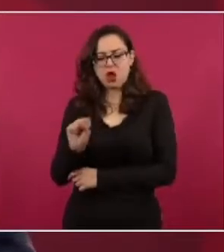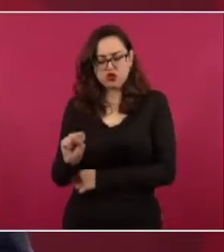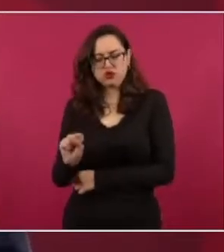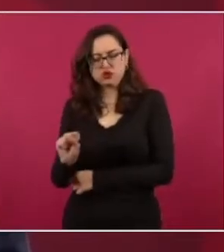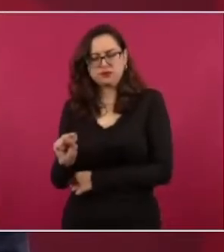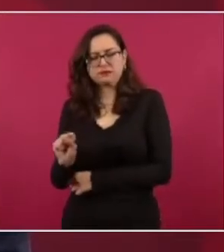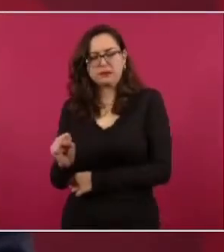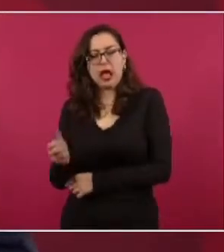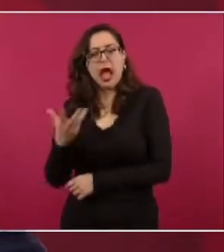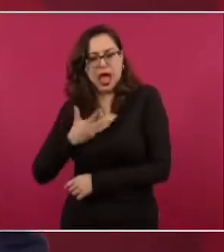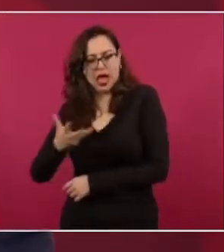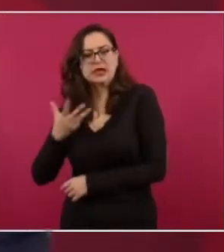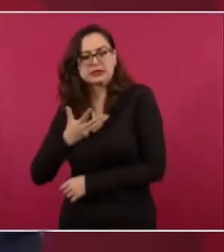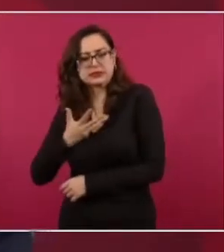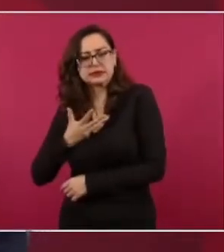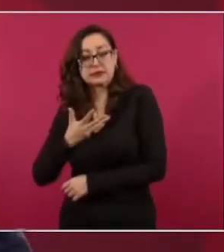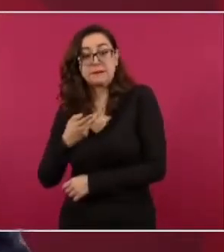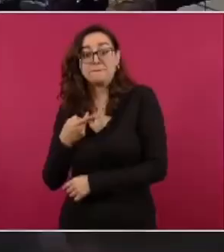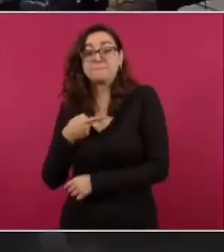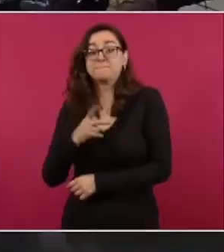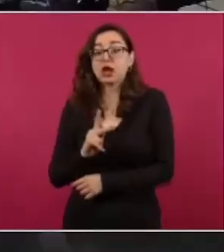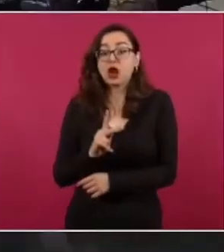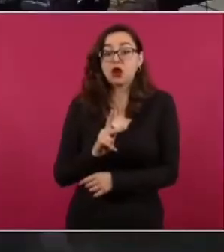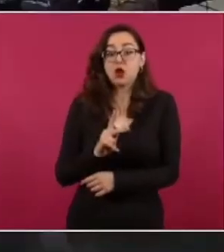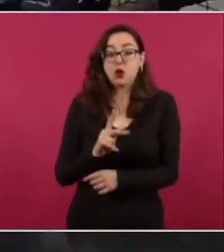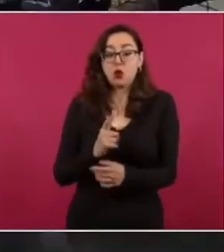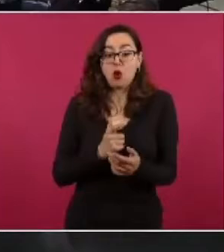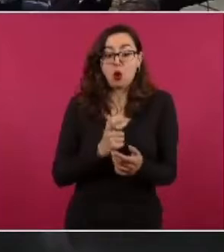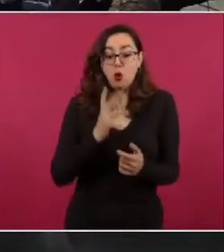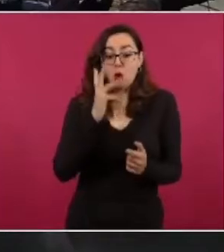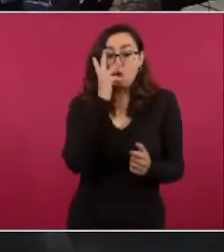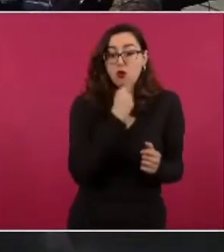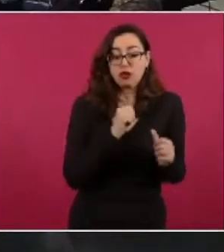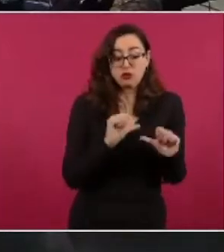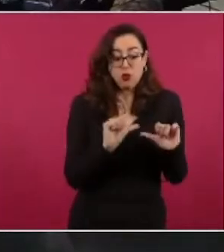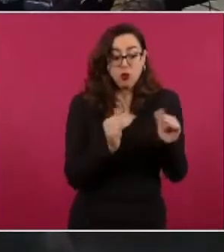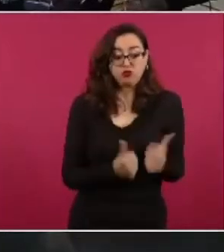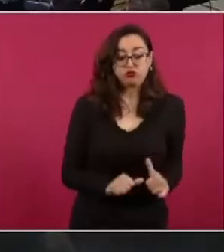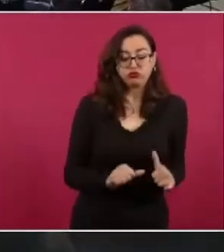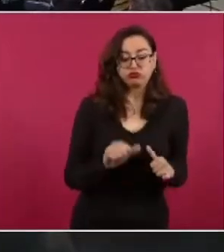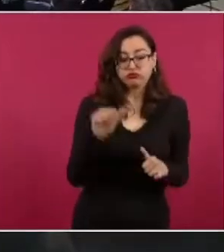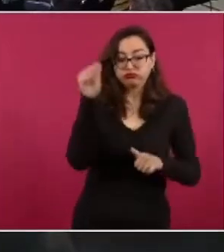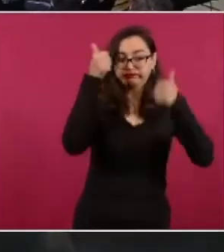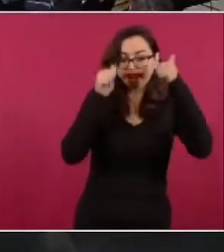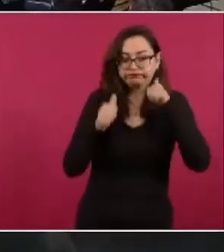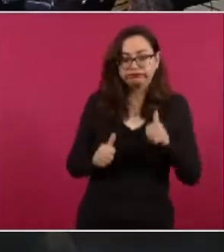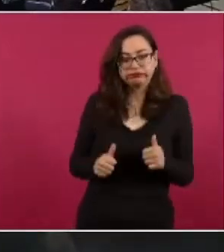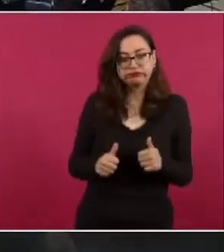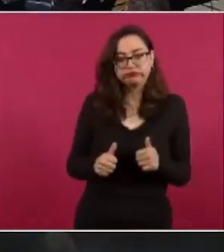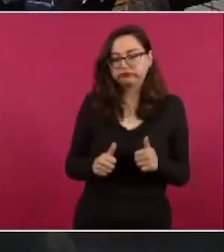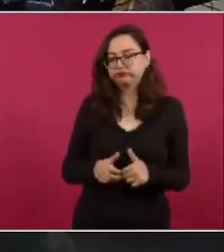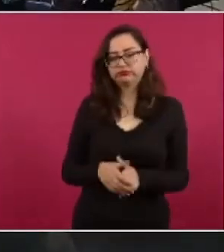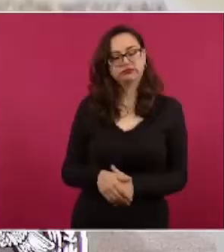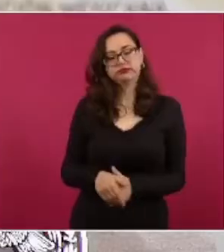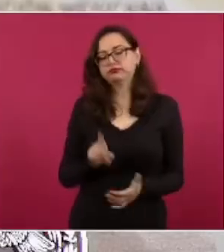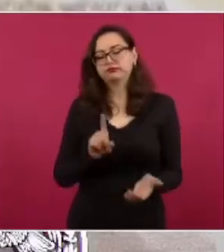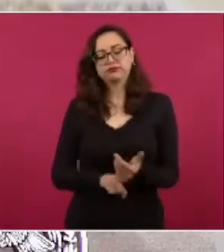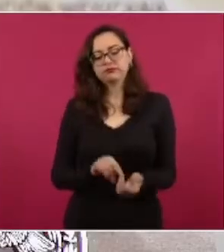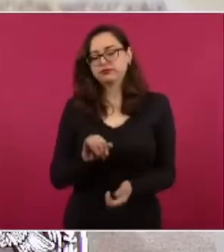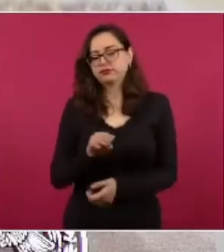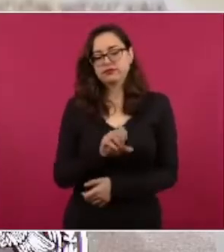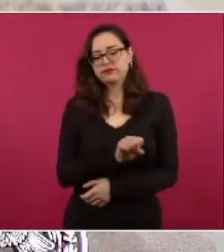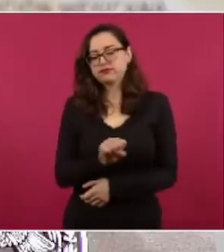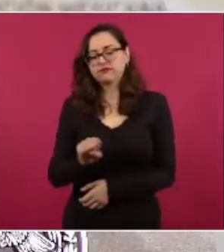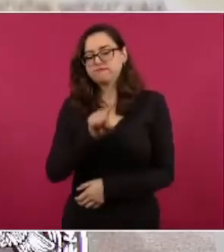de cirugía plástica estética, con fines estéticos, no está incorporado al catálogo de servicios del IMSS, salvo cuando se trata